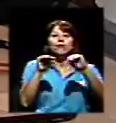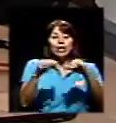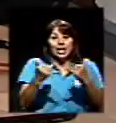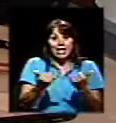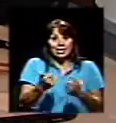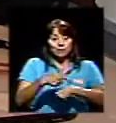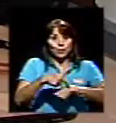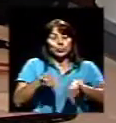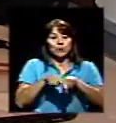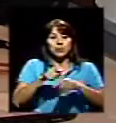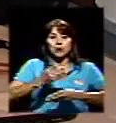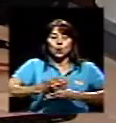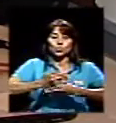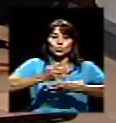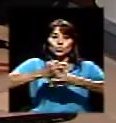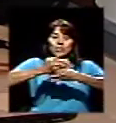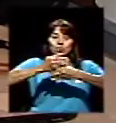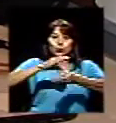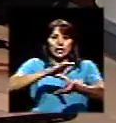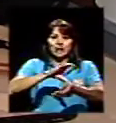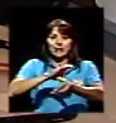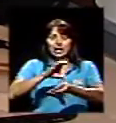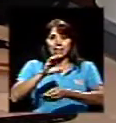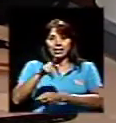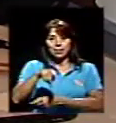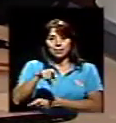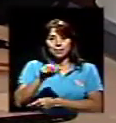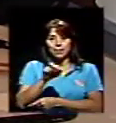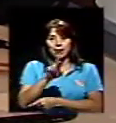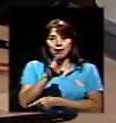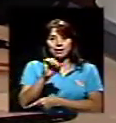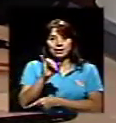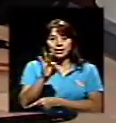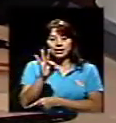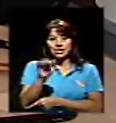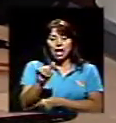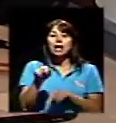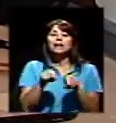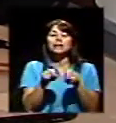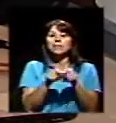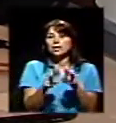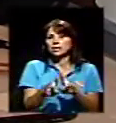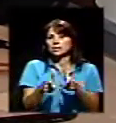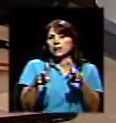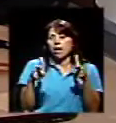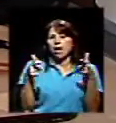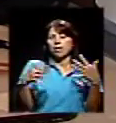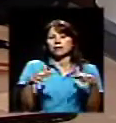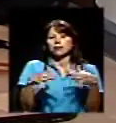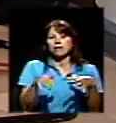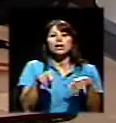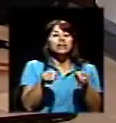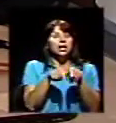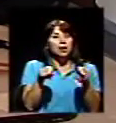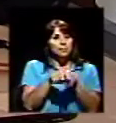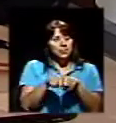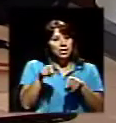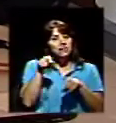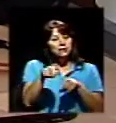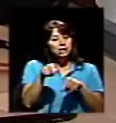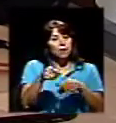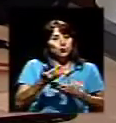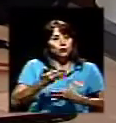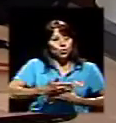Parrita, que es una clínica grande también, de un área de salud. Estamos construyendo el CAIS de